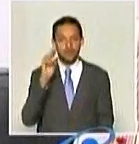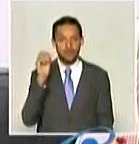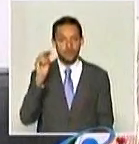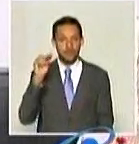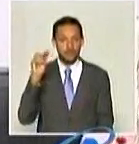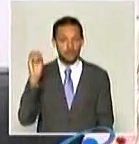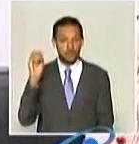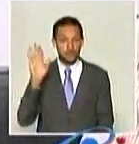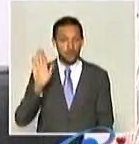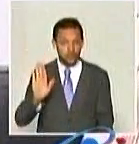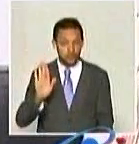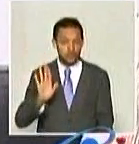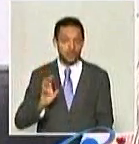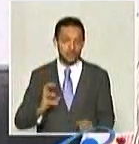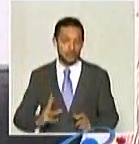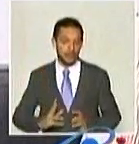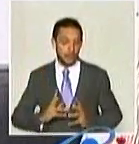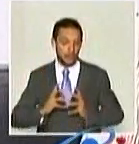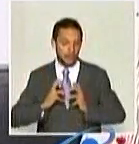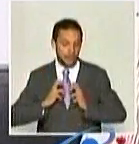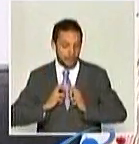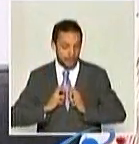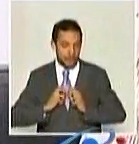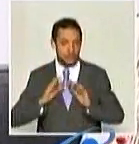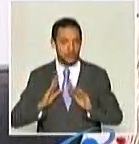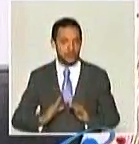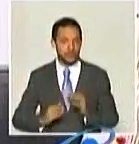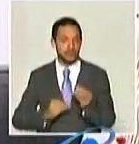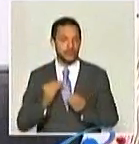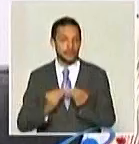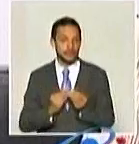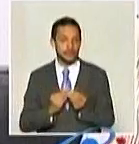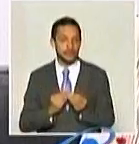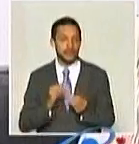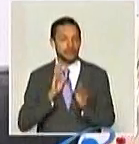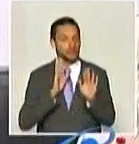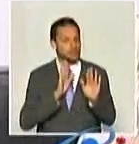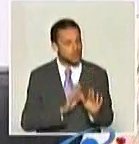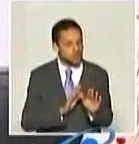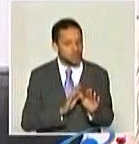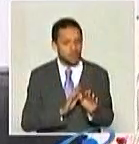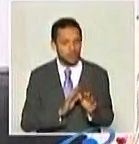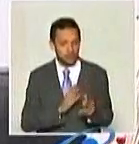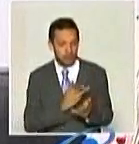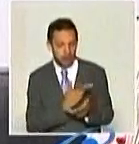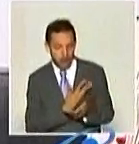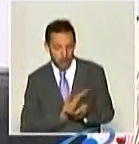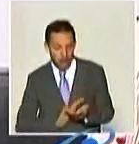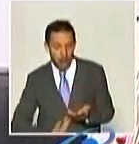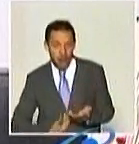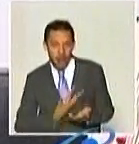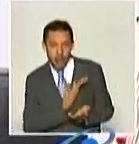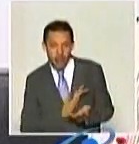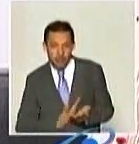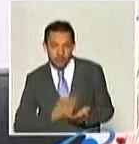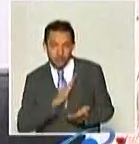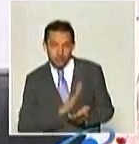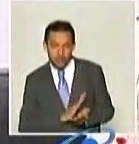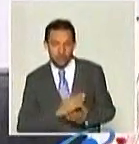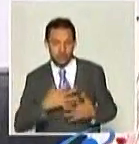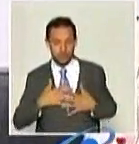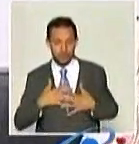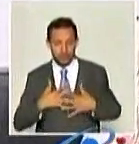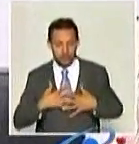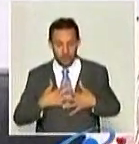porque genera en el organismo unas sustancias que se llaman citoquinas, que inflaman los alvéolos pulmonares y